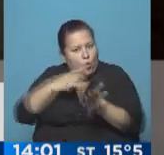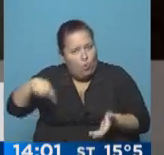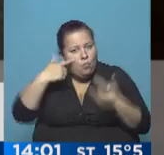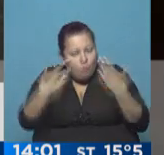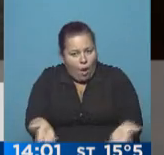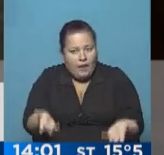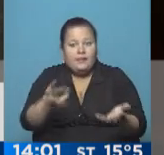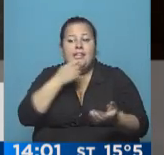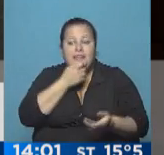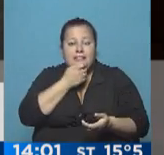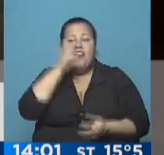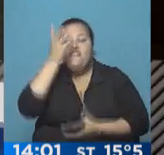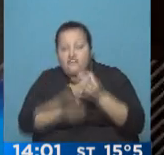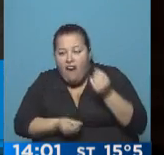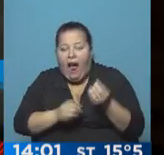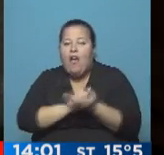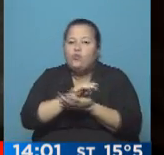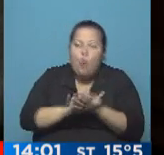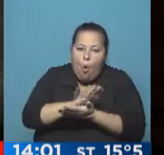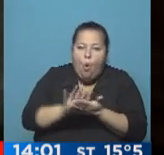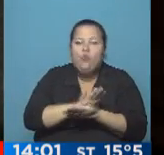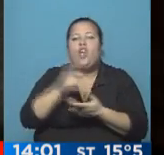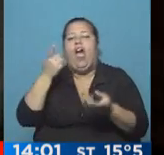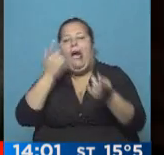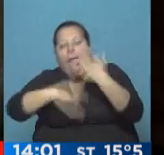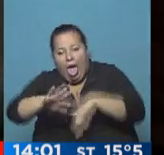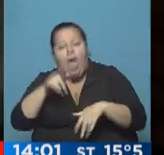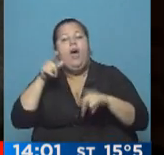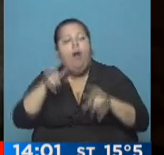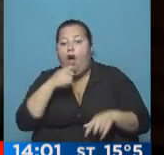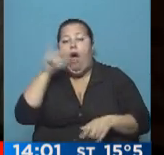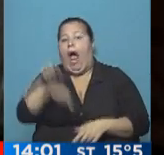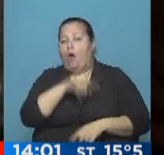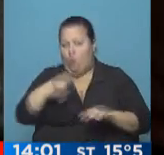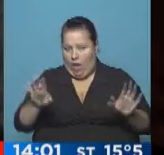Comprobarán junto con nosotros si hay una anormalidad, si hay un vicio, si hay un defecto o si es